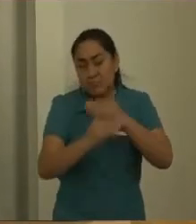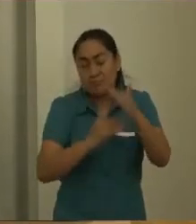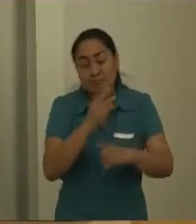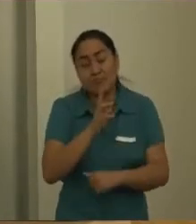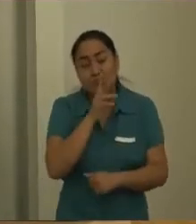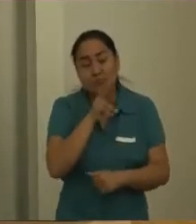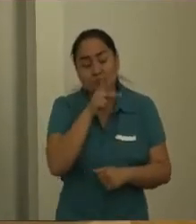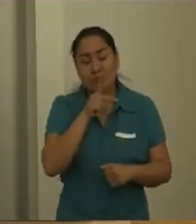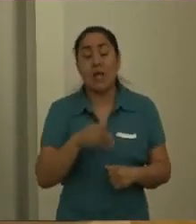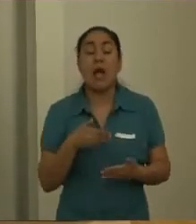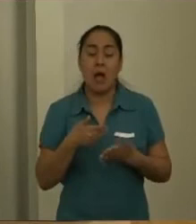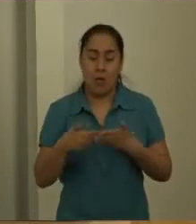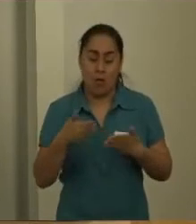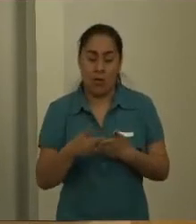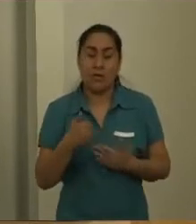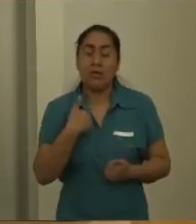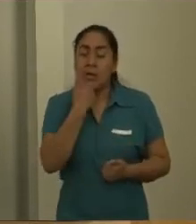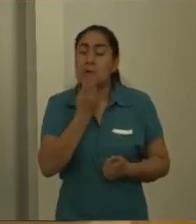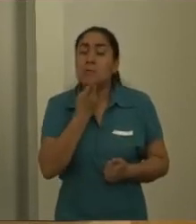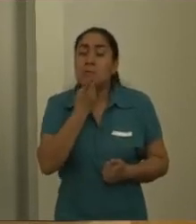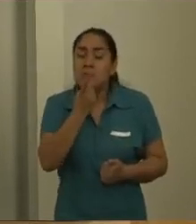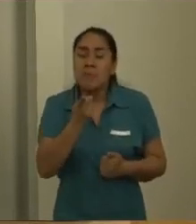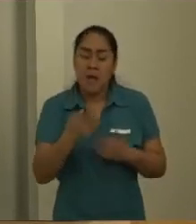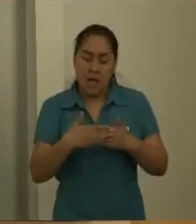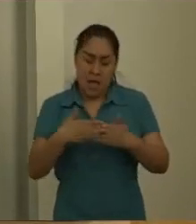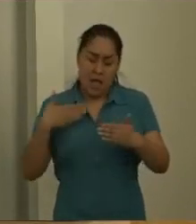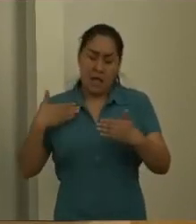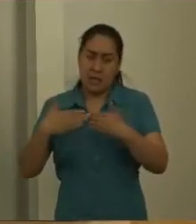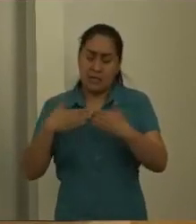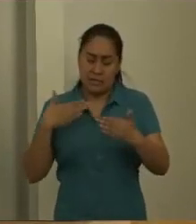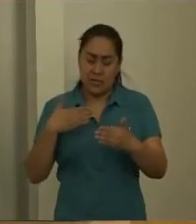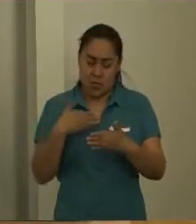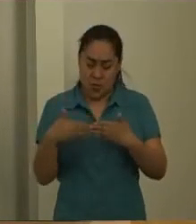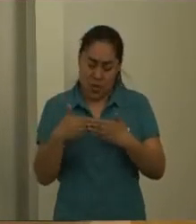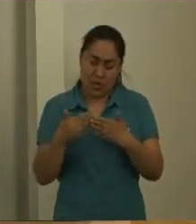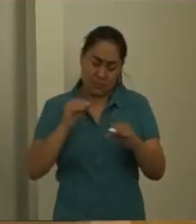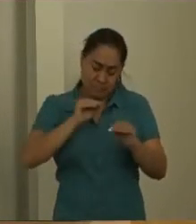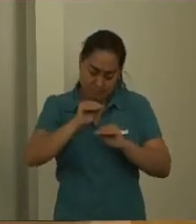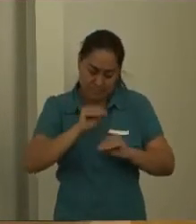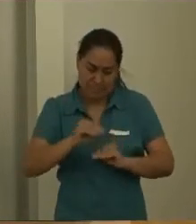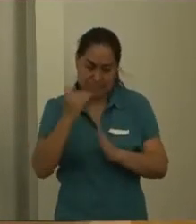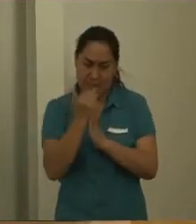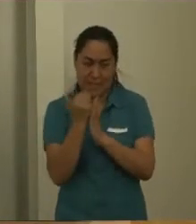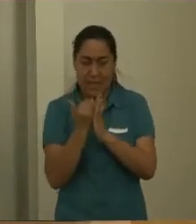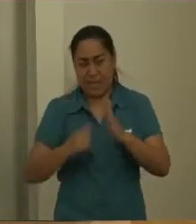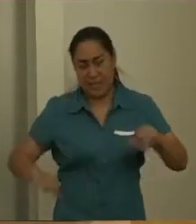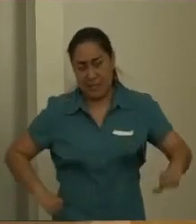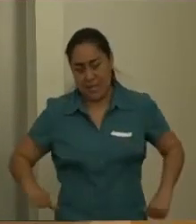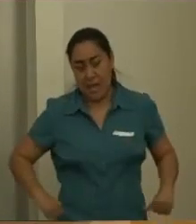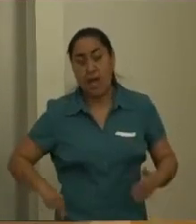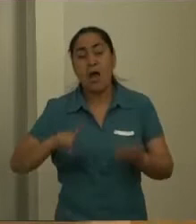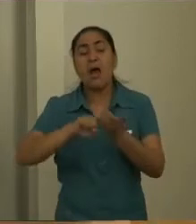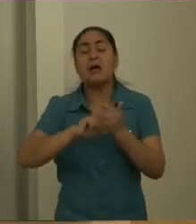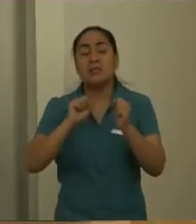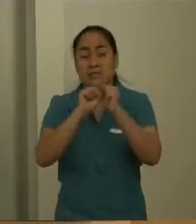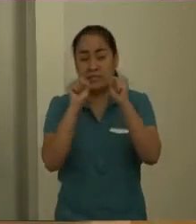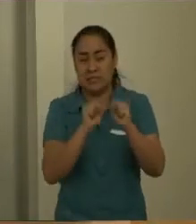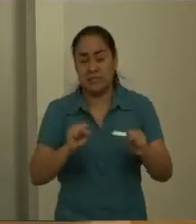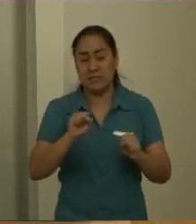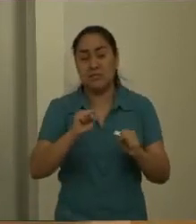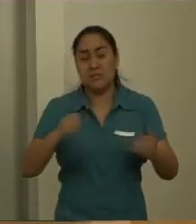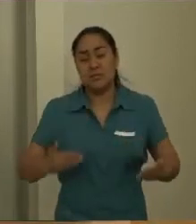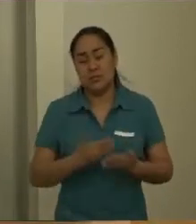tal vez comentarles que ya mucho antes de la formulación de esta agenda de entre 30 el sistema de naciones unidas adoptó